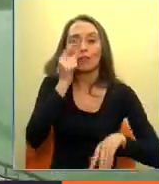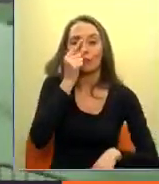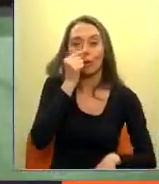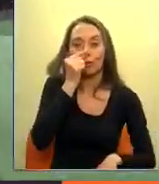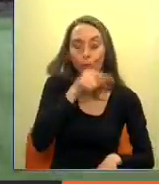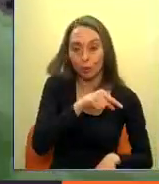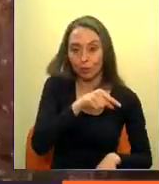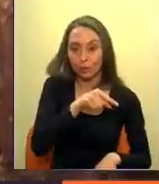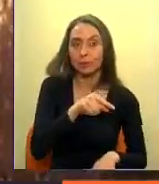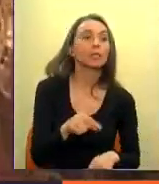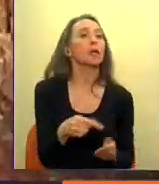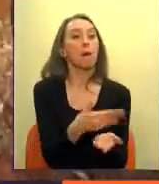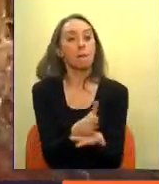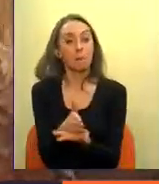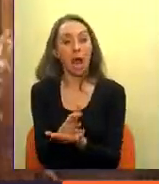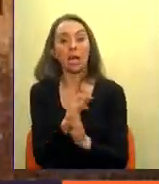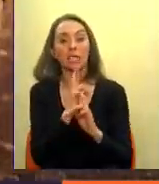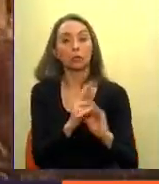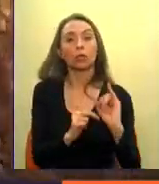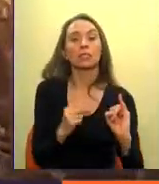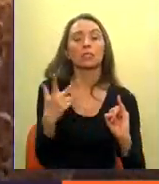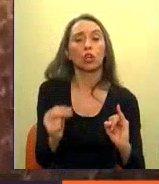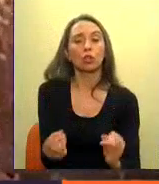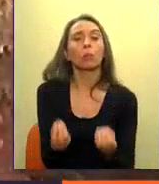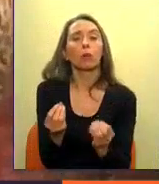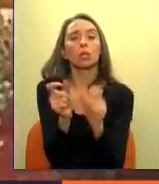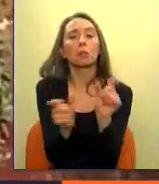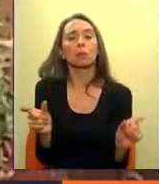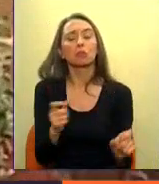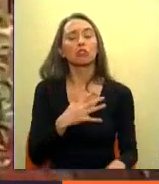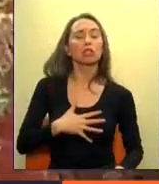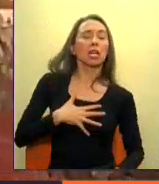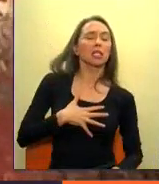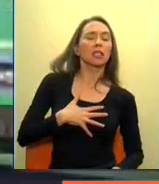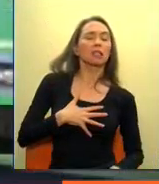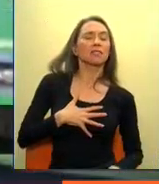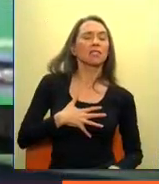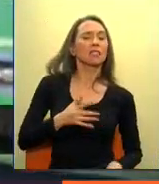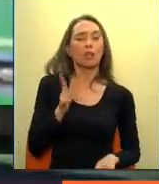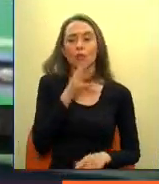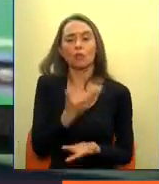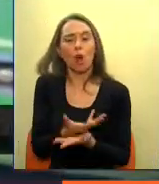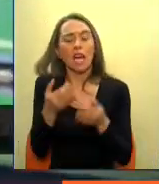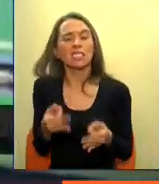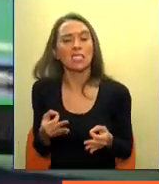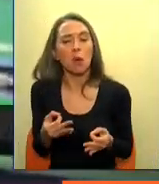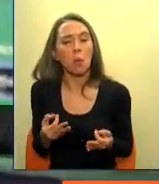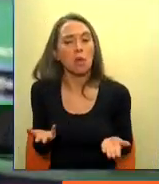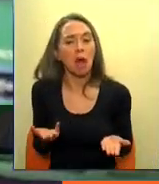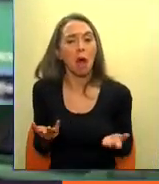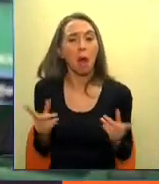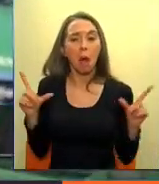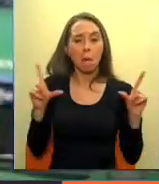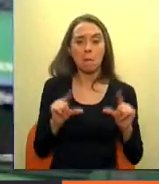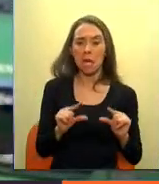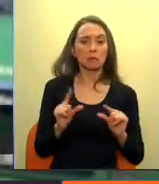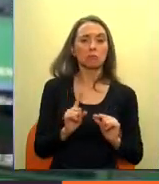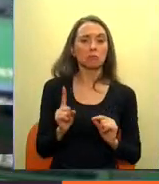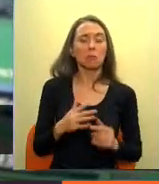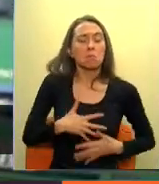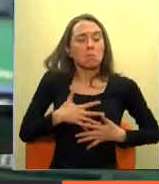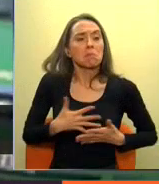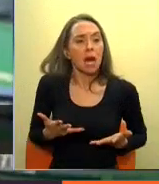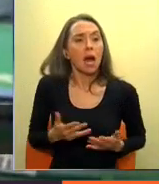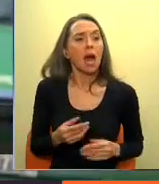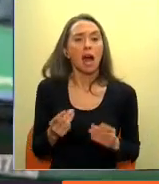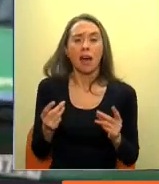si los planes han dado resultado porque la sensación de inseguridad no disminuye en todo fue rápido en